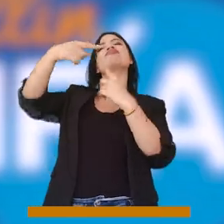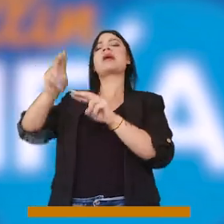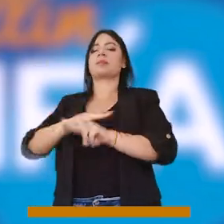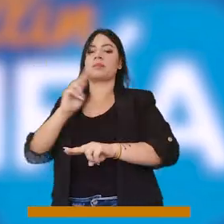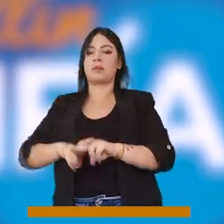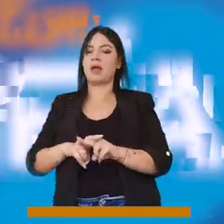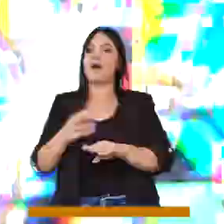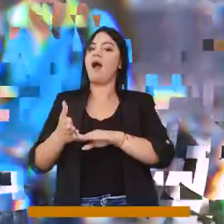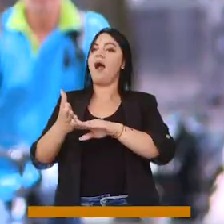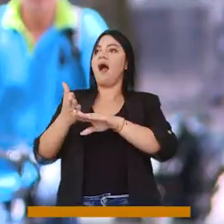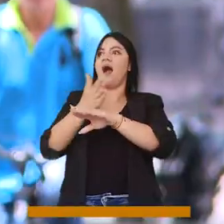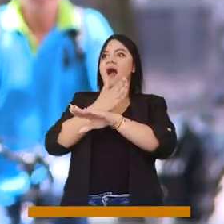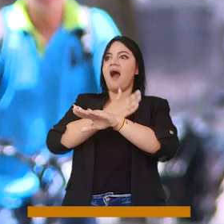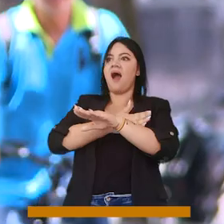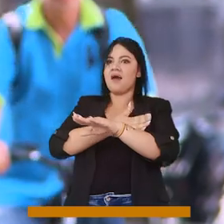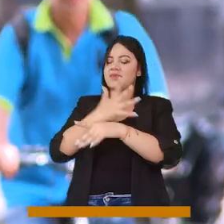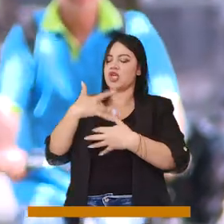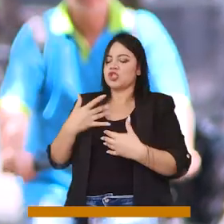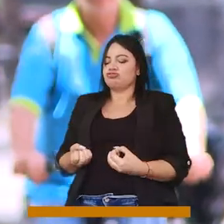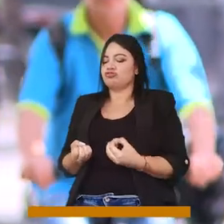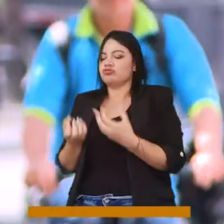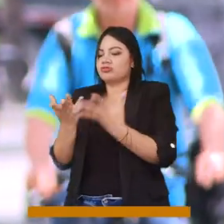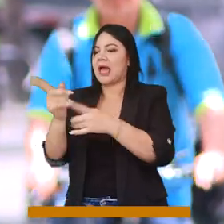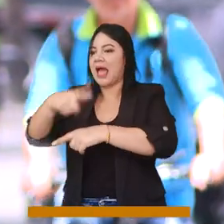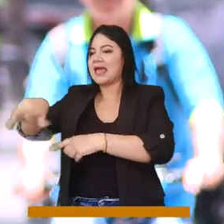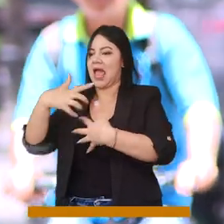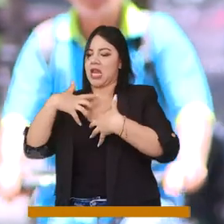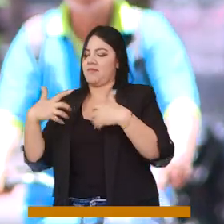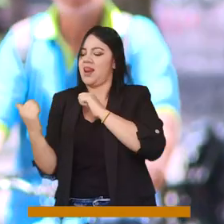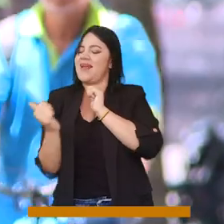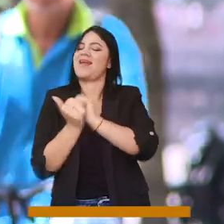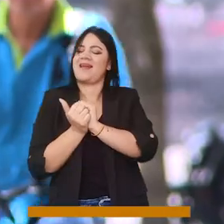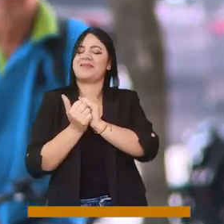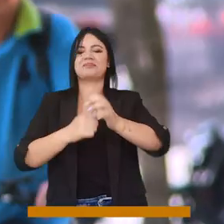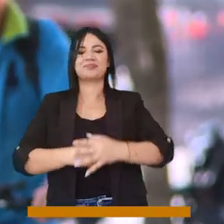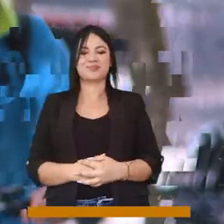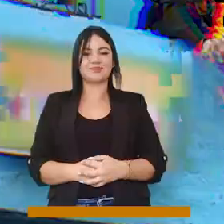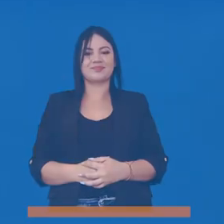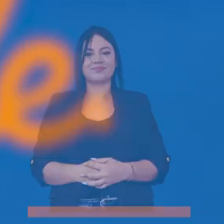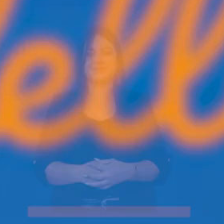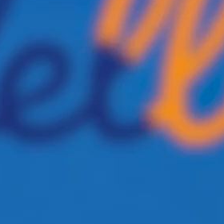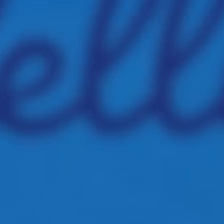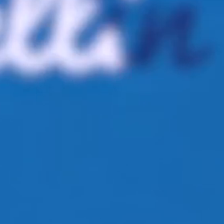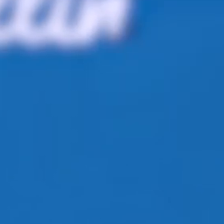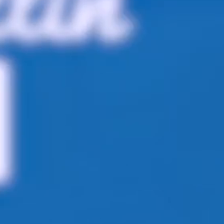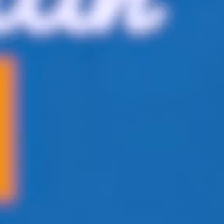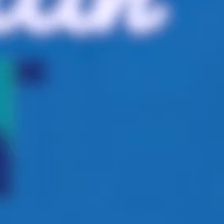manera natural. Entonces conocer primero lo que puedo brindarle y lo que le debo brindar al animal de compañía.